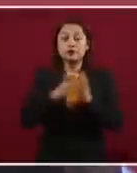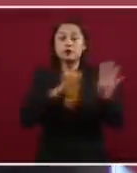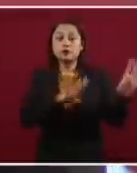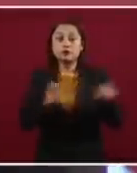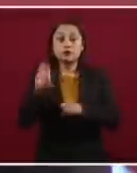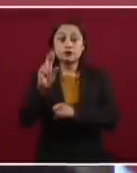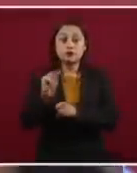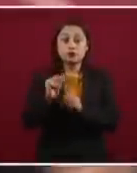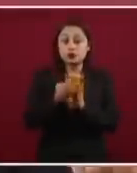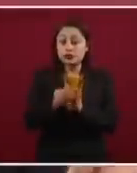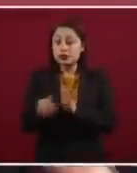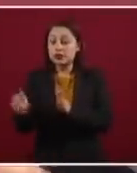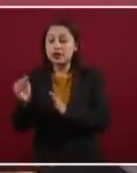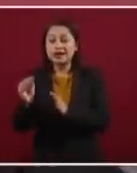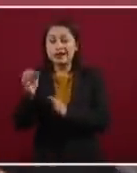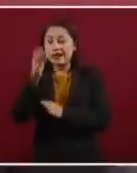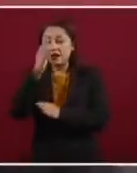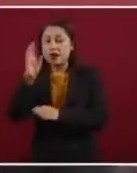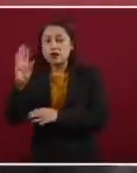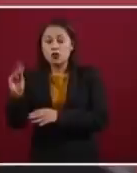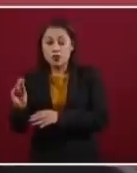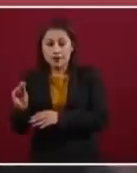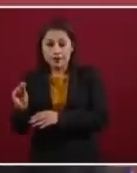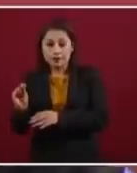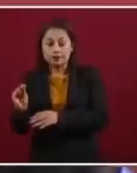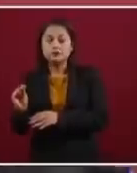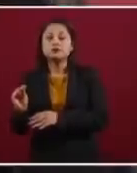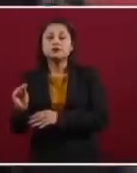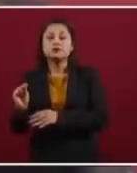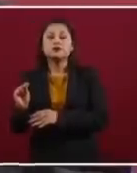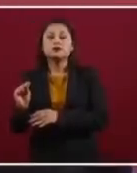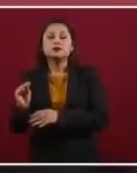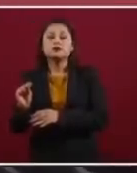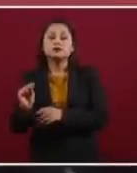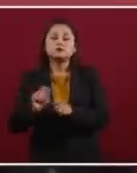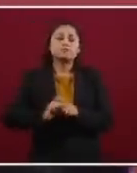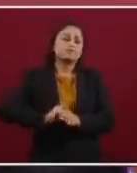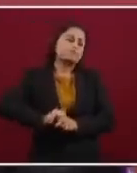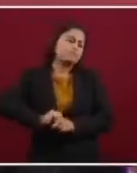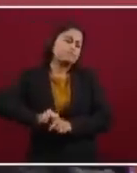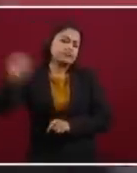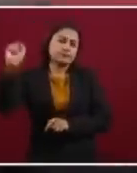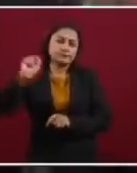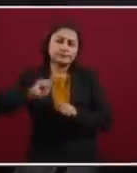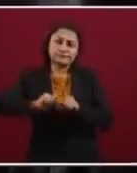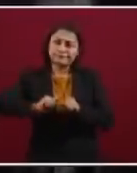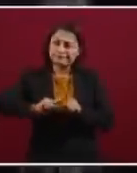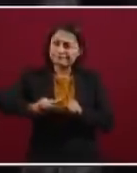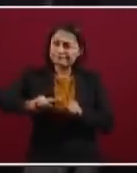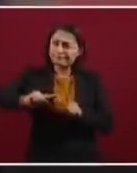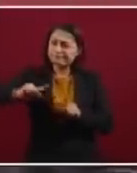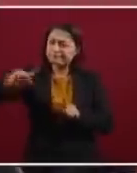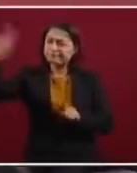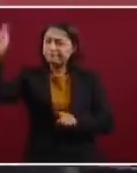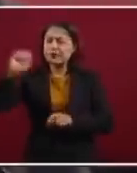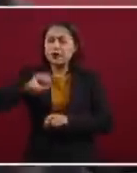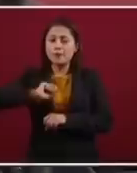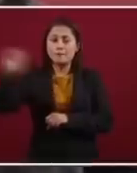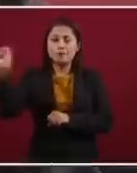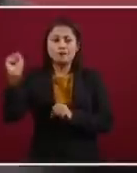90 y hasta la fecha hemos tenido una curva una exponencial un crecimiento acelerado y ximo